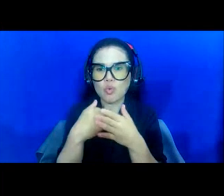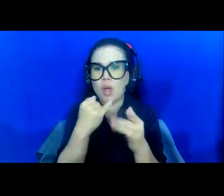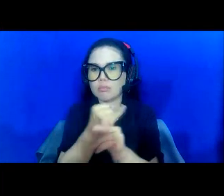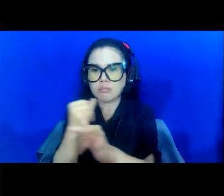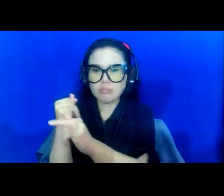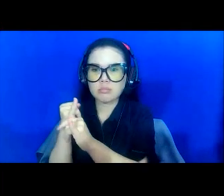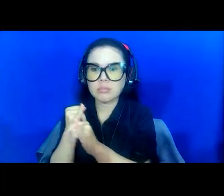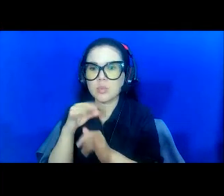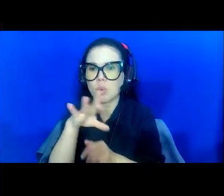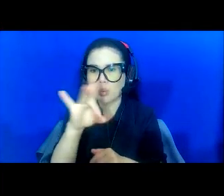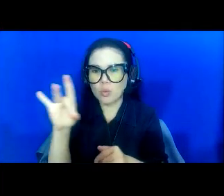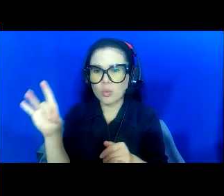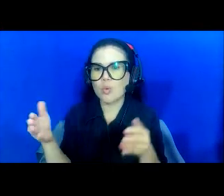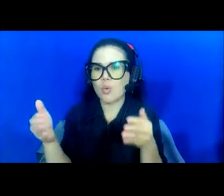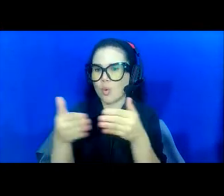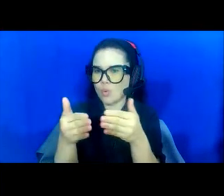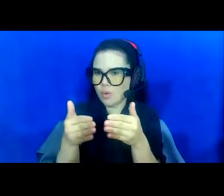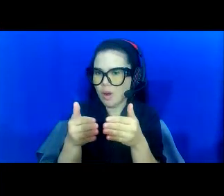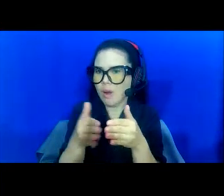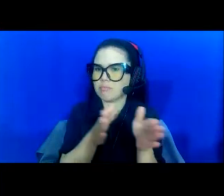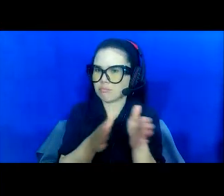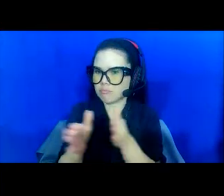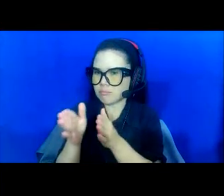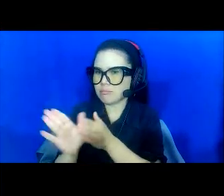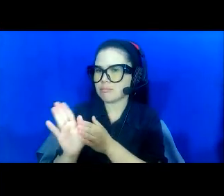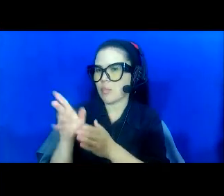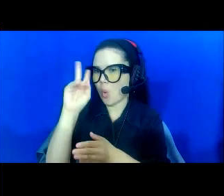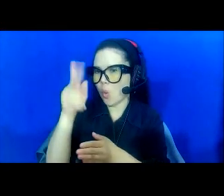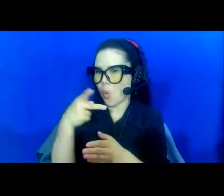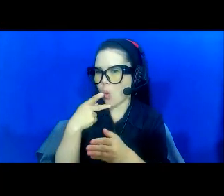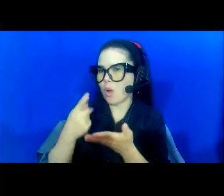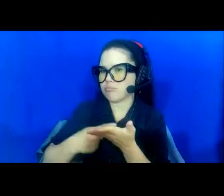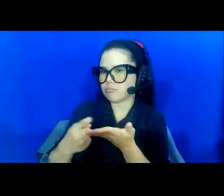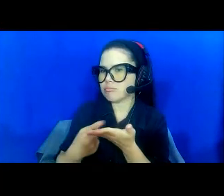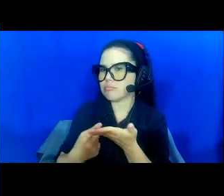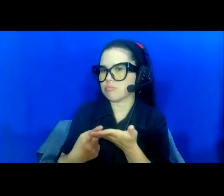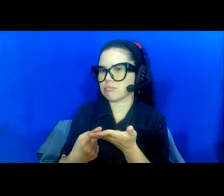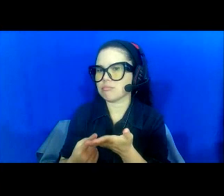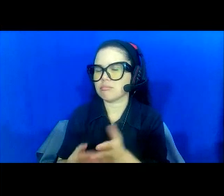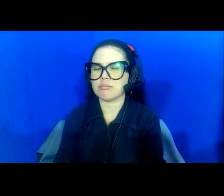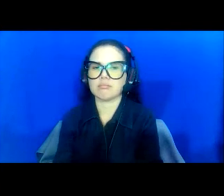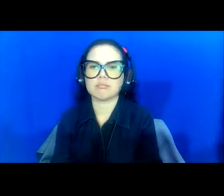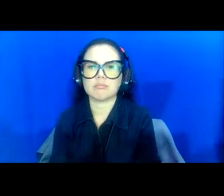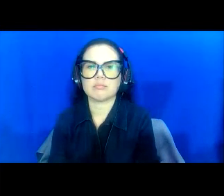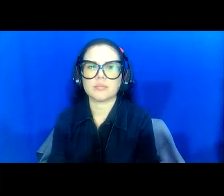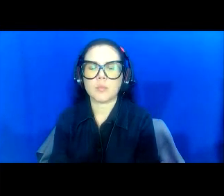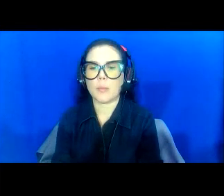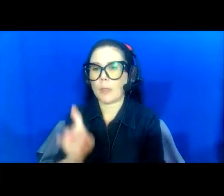trabajo entre ellas y se conozcan, sepan quién hace qué y demás, ¿verdad? ¿Qué es la idea? Sí. Una pregunta.